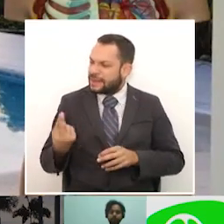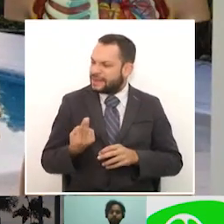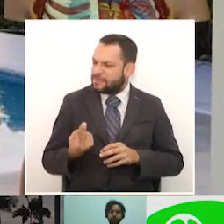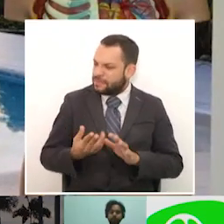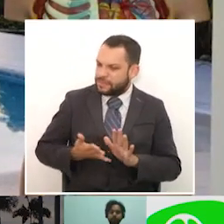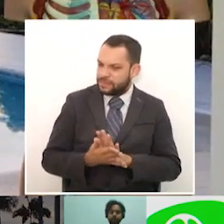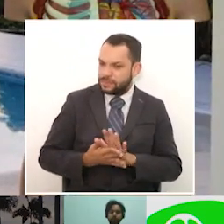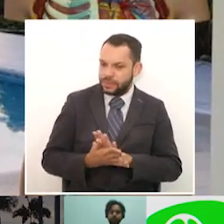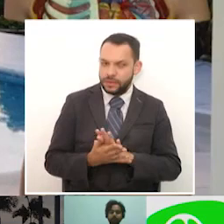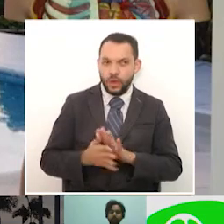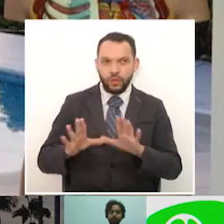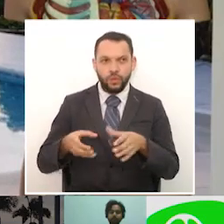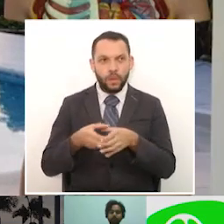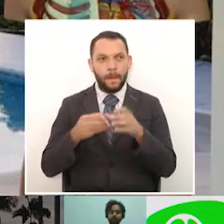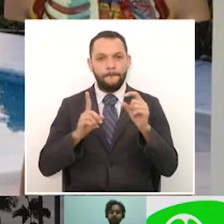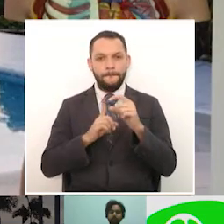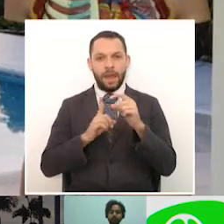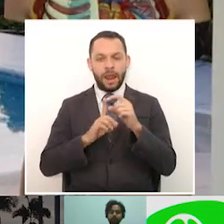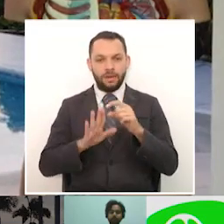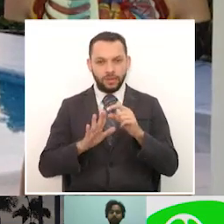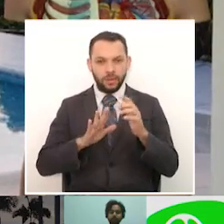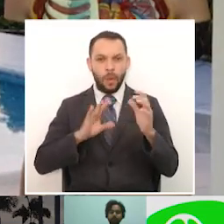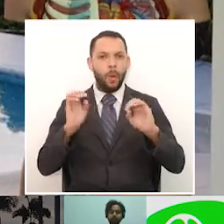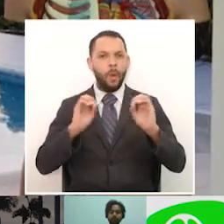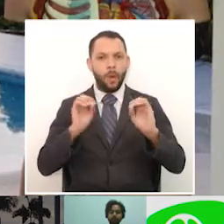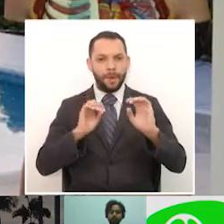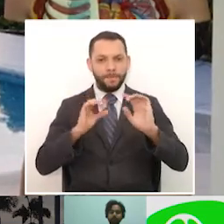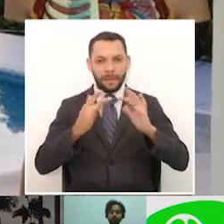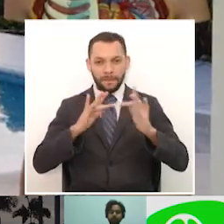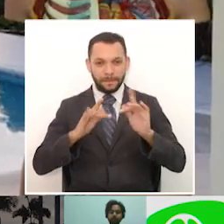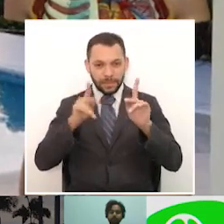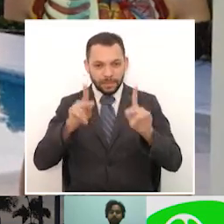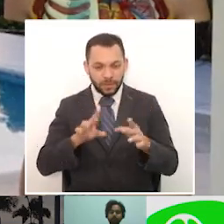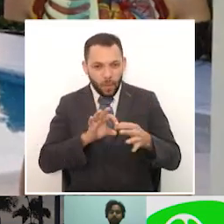del ashram y esa interacción que se tiene con las personas allí.